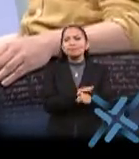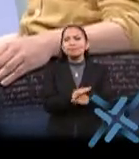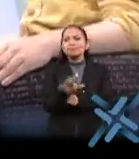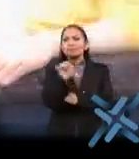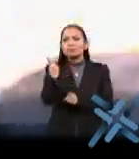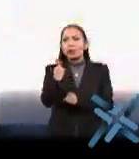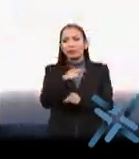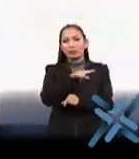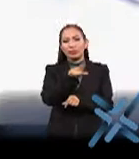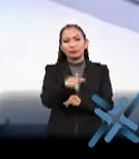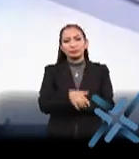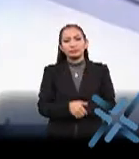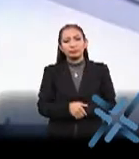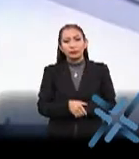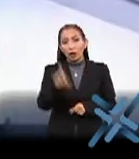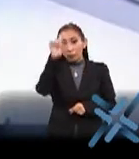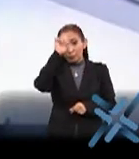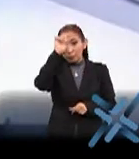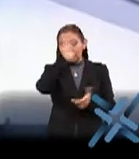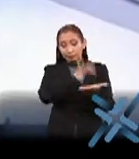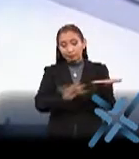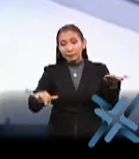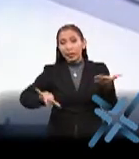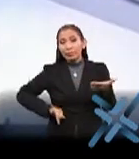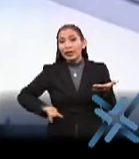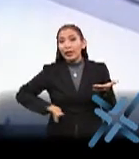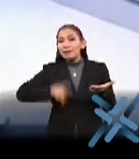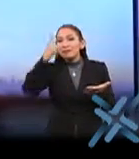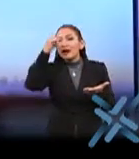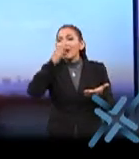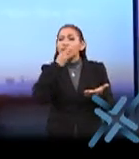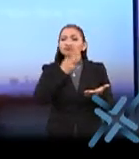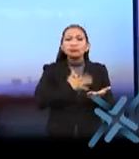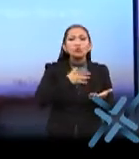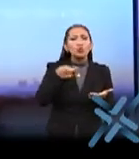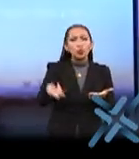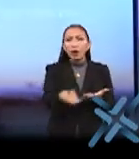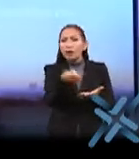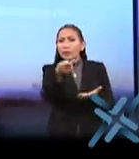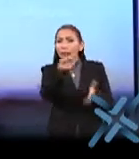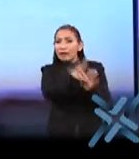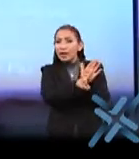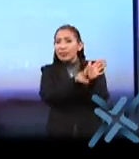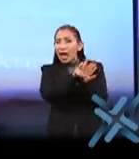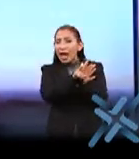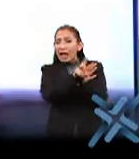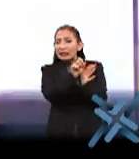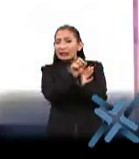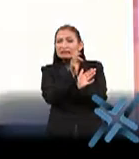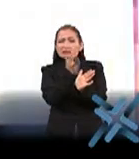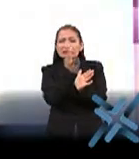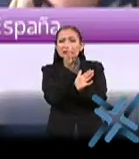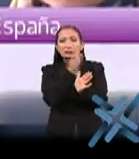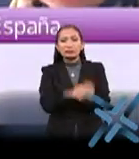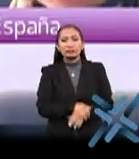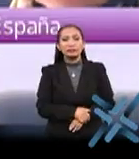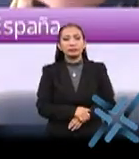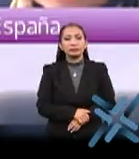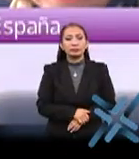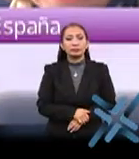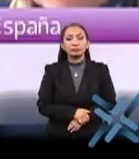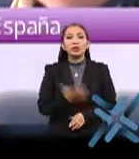otros? Después nos vamos... Les propongo lecturas interesantes para que nos digan ustedes en un video de 30 segundos lo que... A